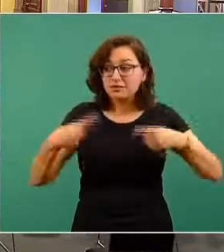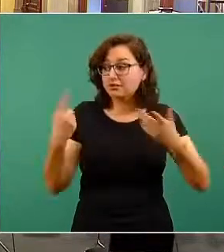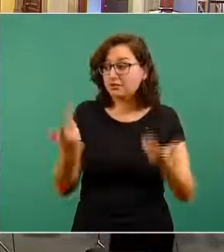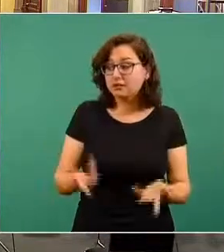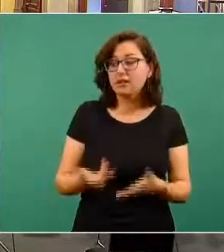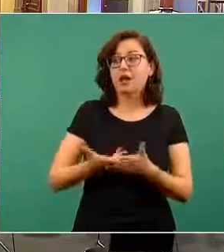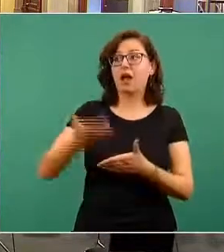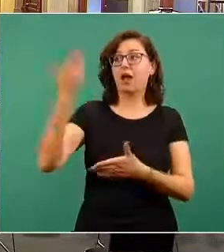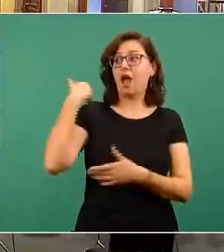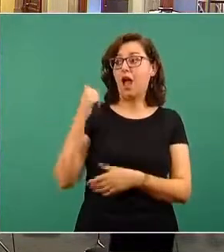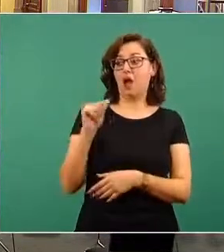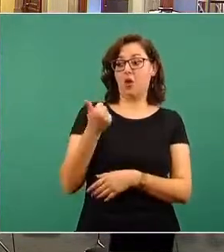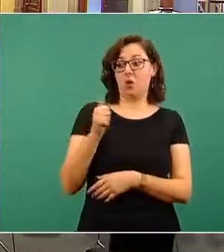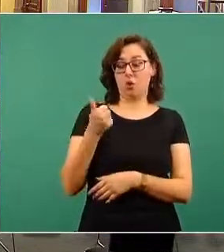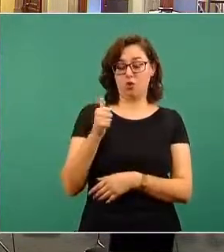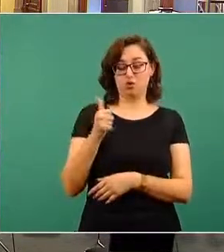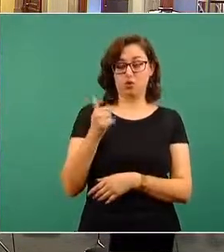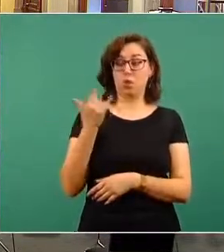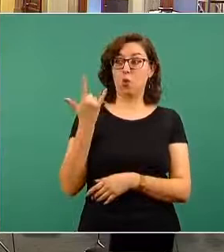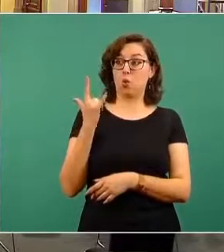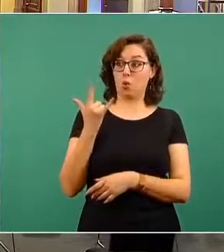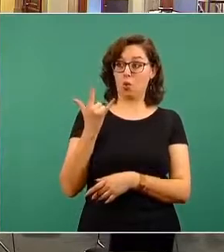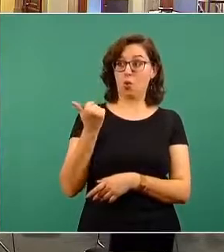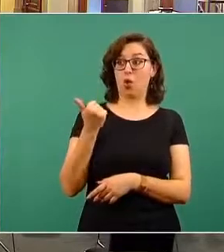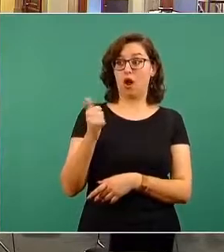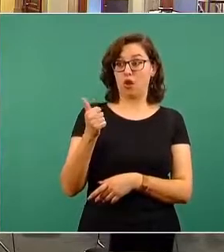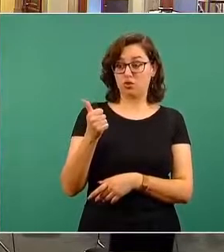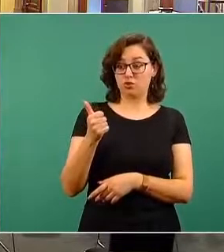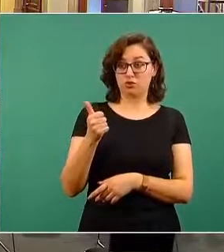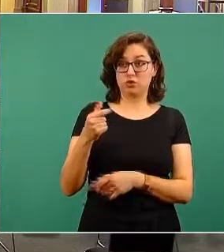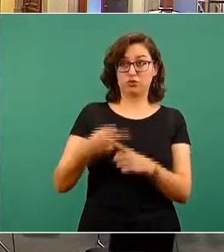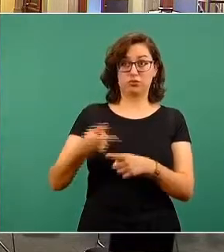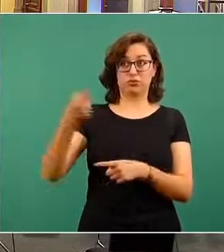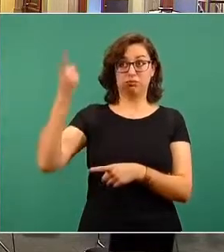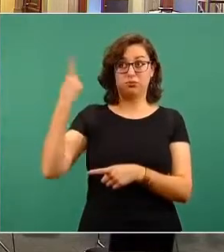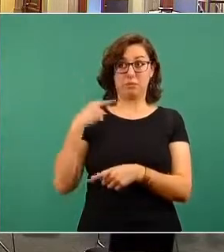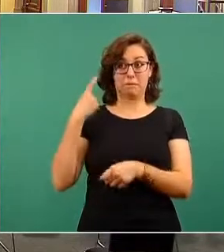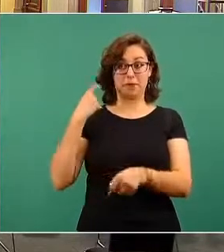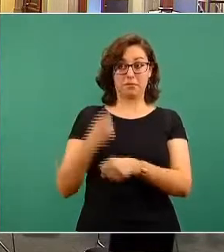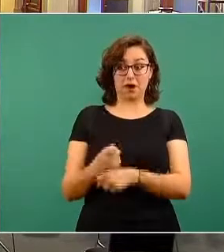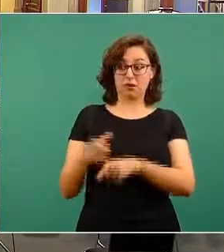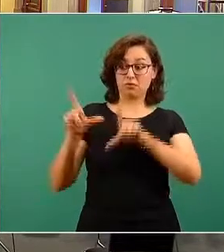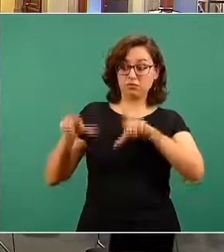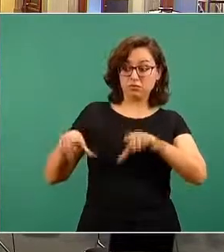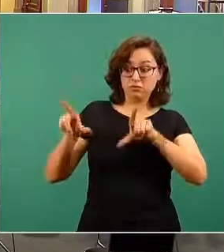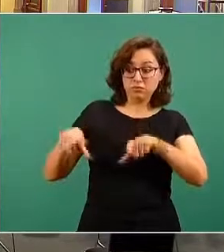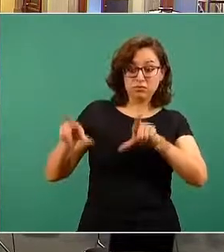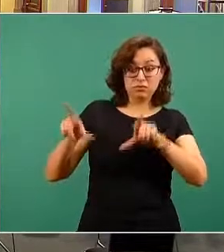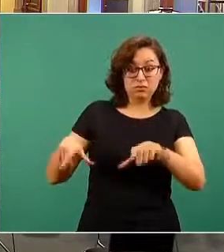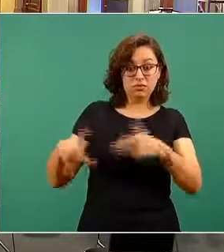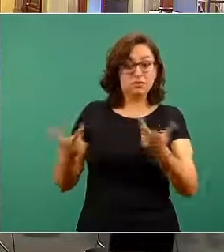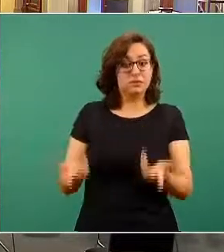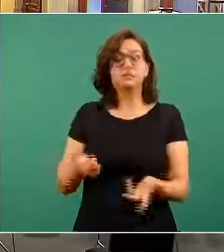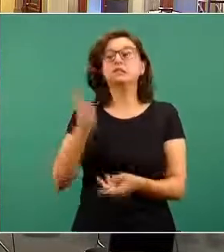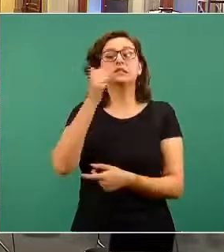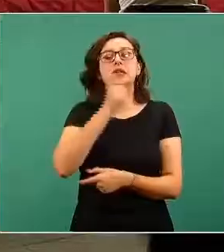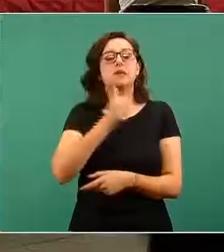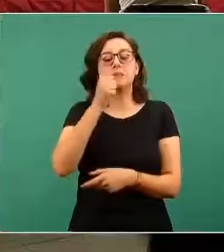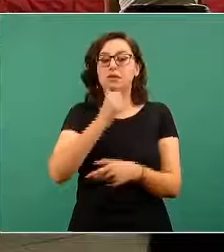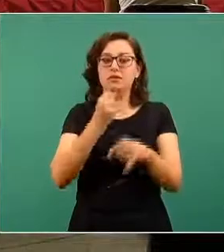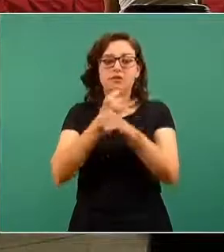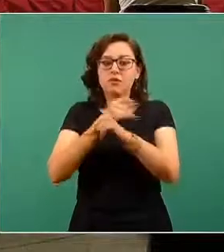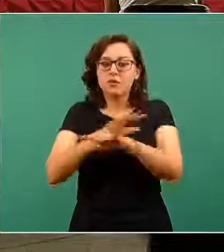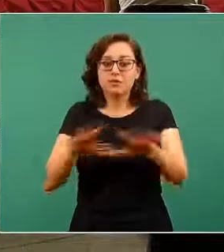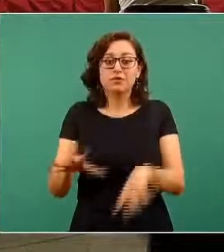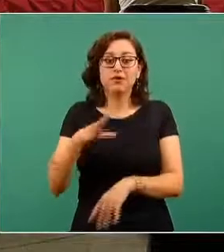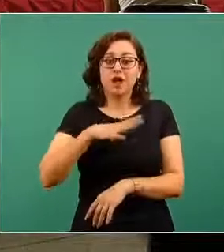el primero fue en agosto, finales de julio-agosto, de hecho cubre el periodo julio-agosto. Y me detengo brevemente en esto